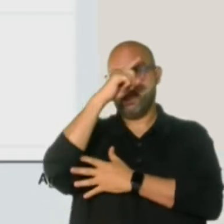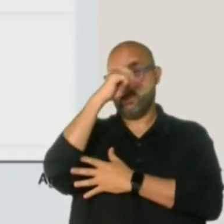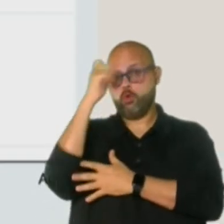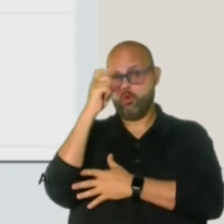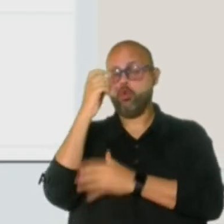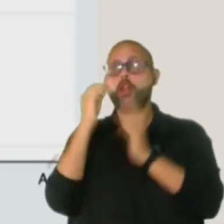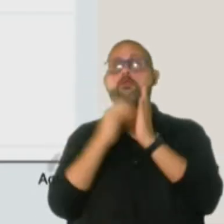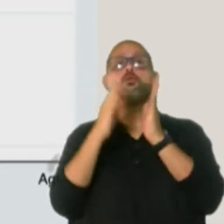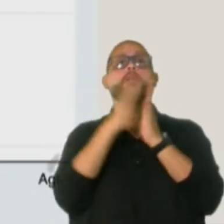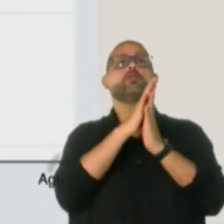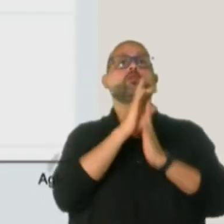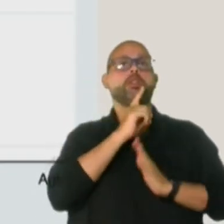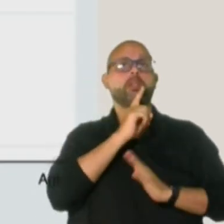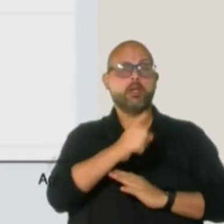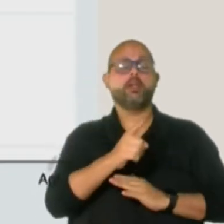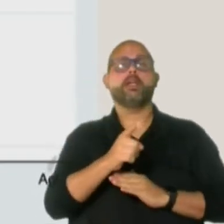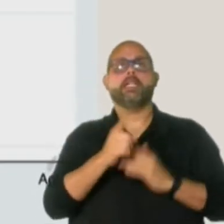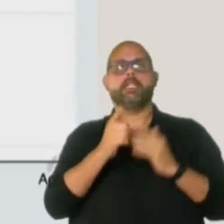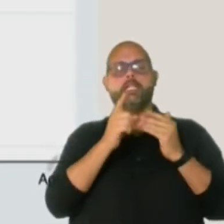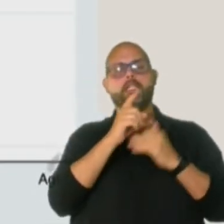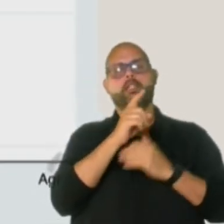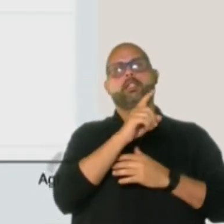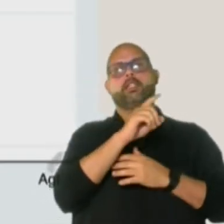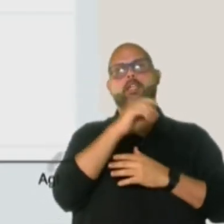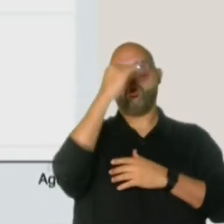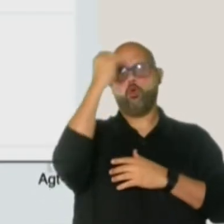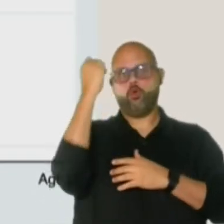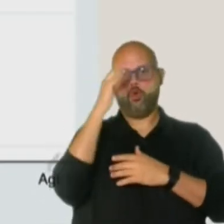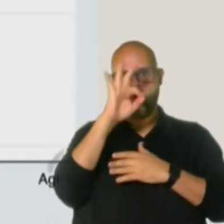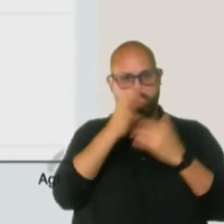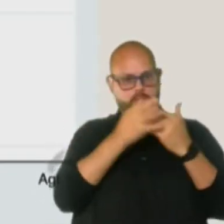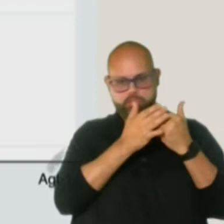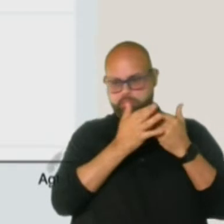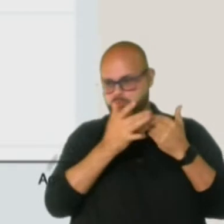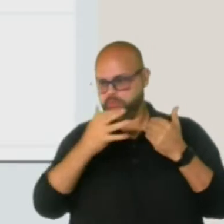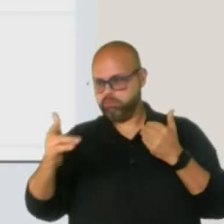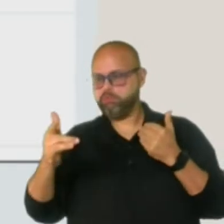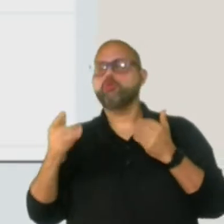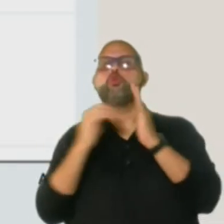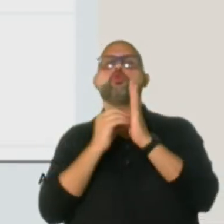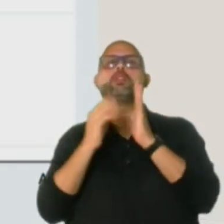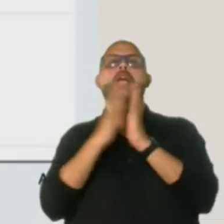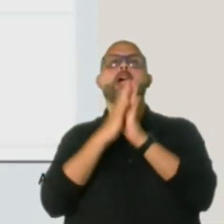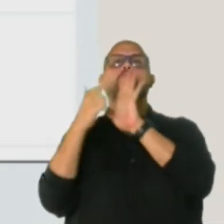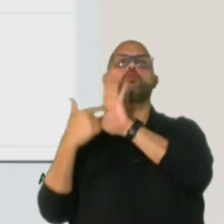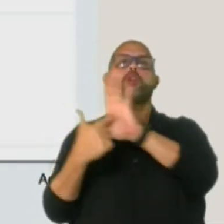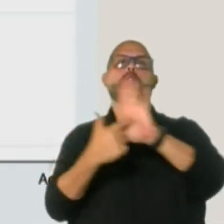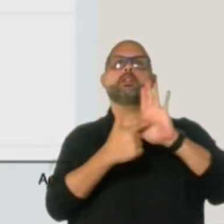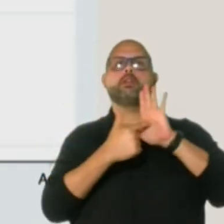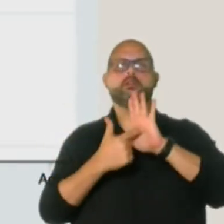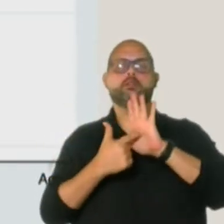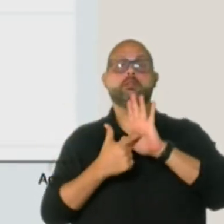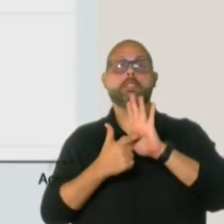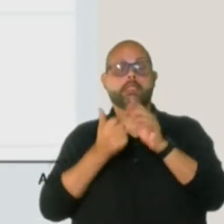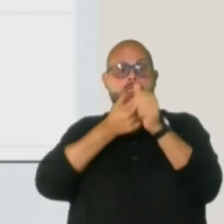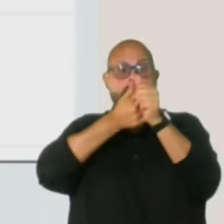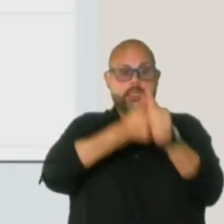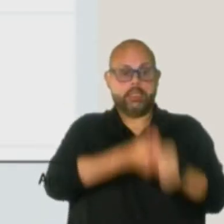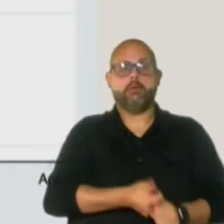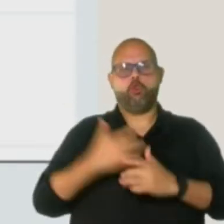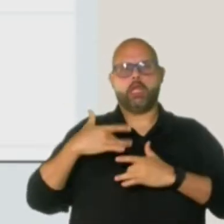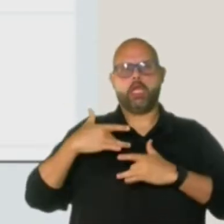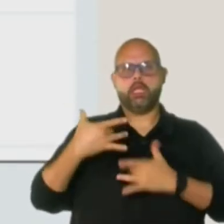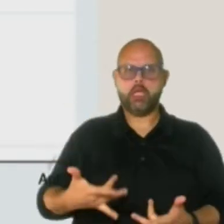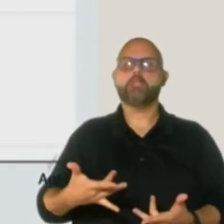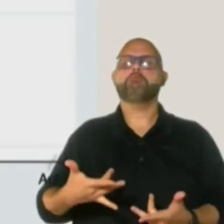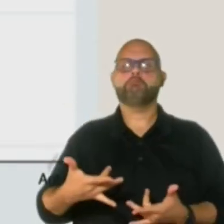allá de julio 9 son datos proyectados. Y si seguimos esta tendencia de positividad y